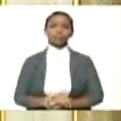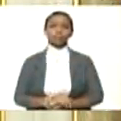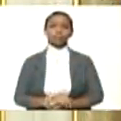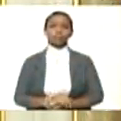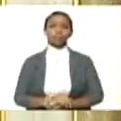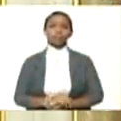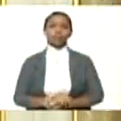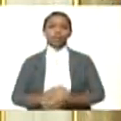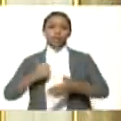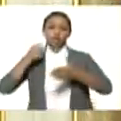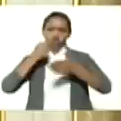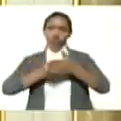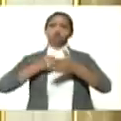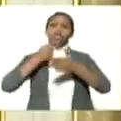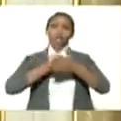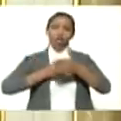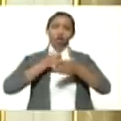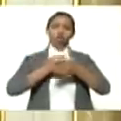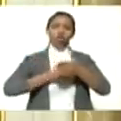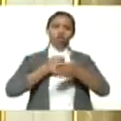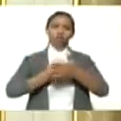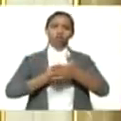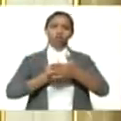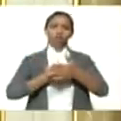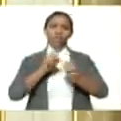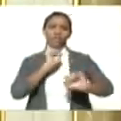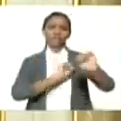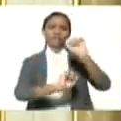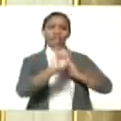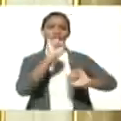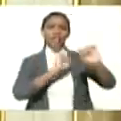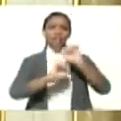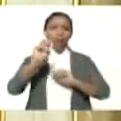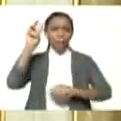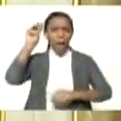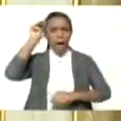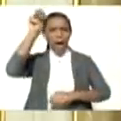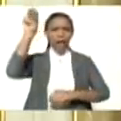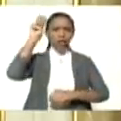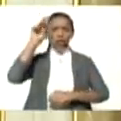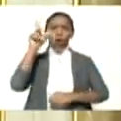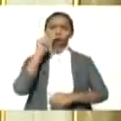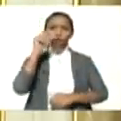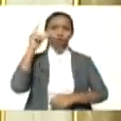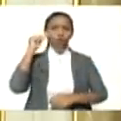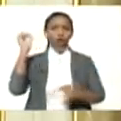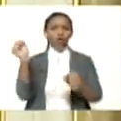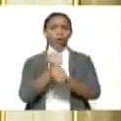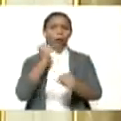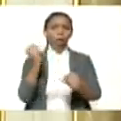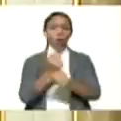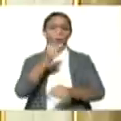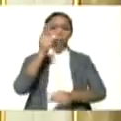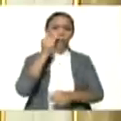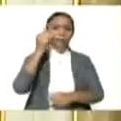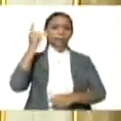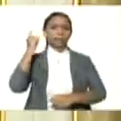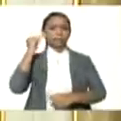como luchador por la causa de los maestros, de las maestras, de los trabajadores, de las